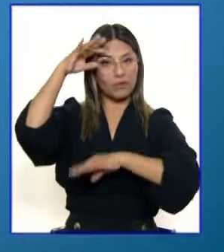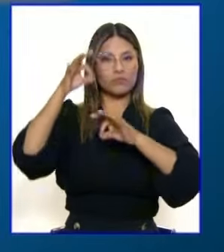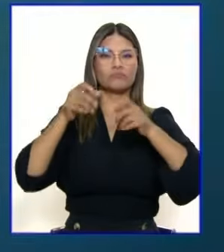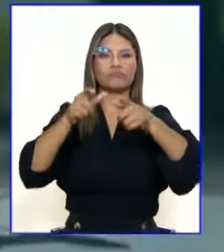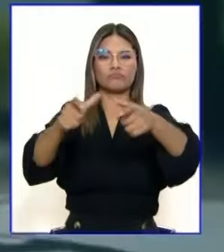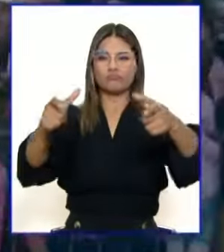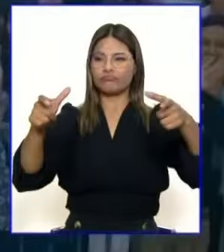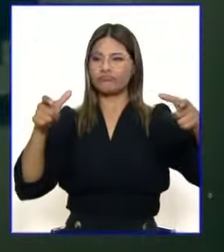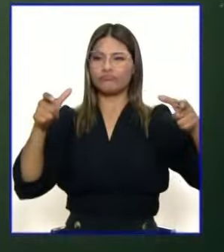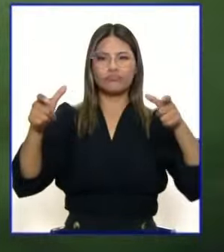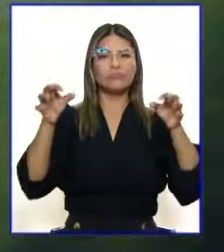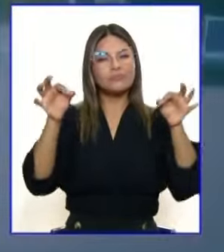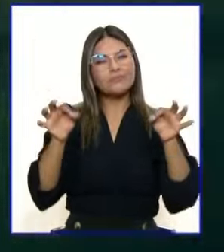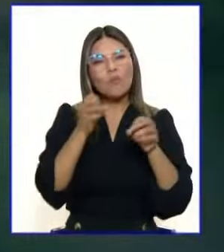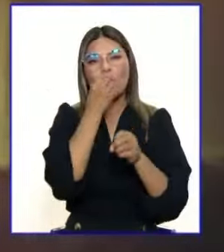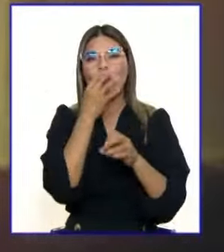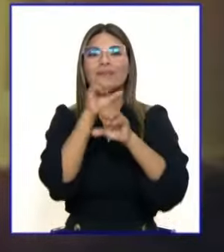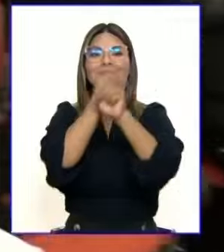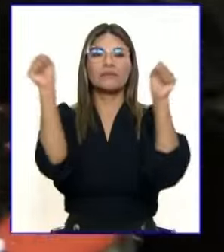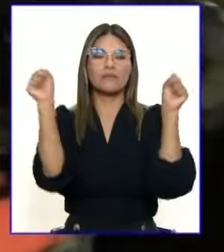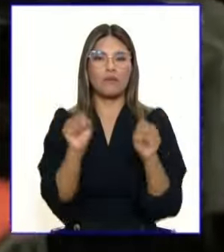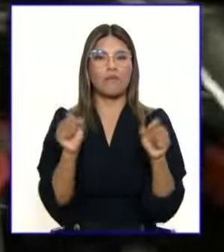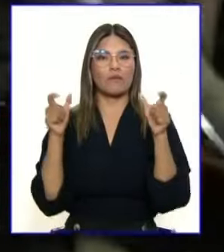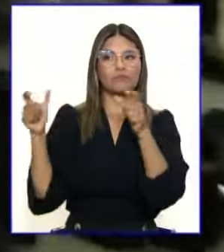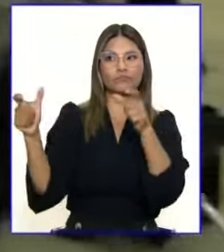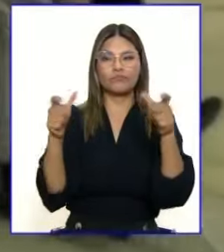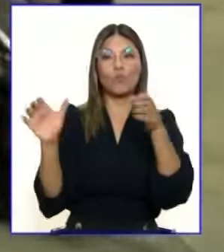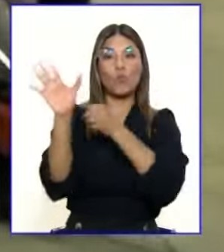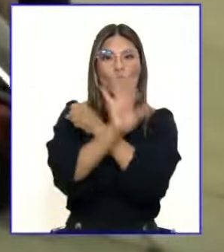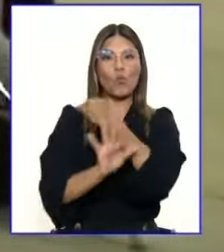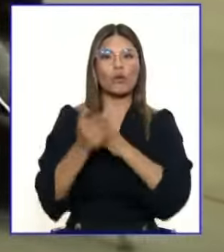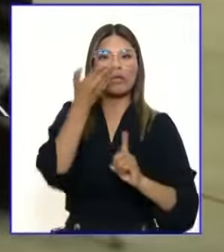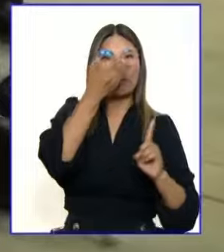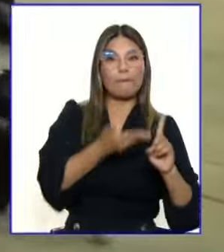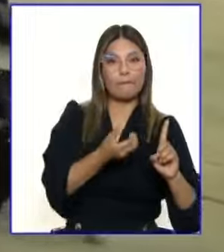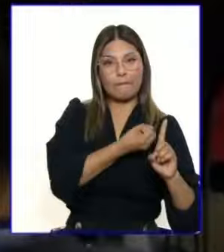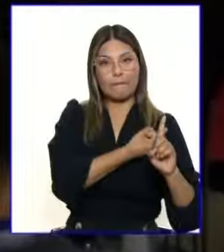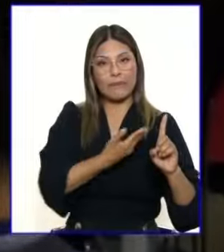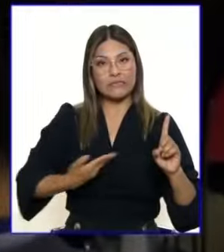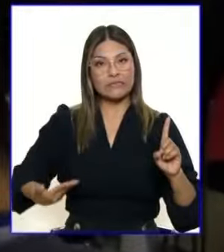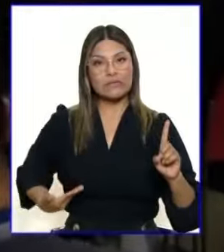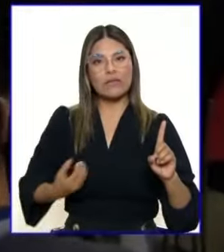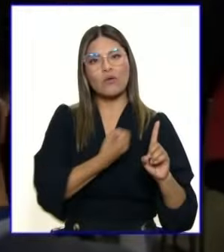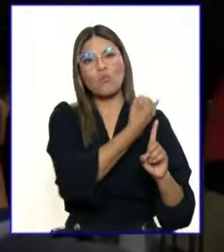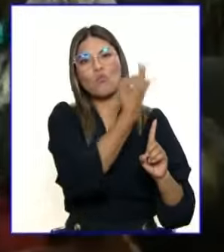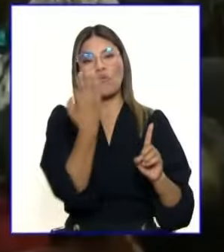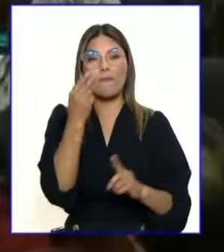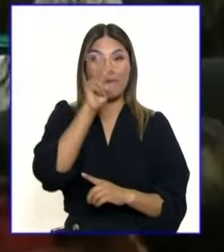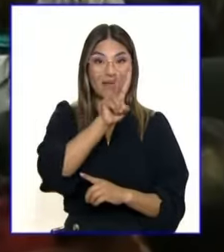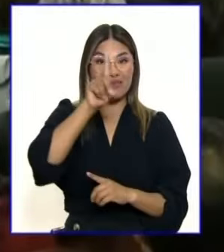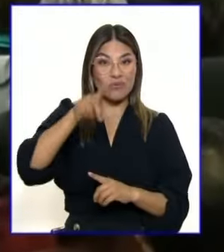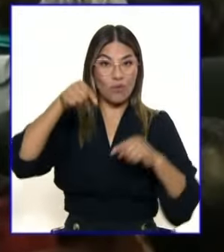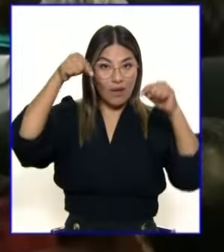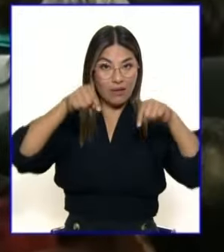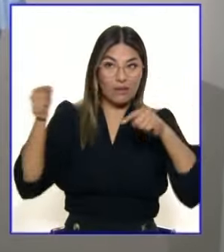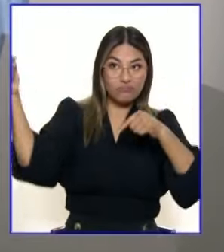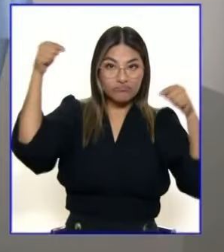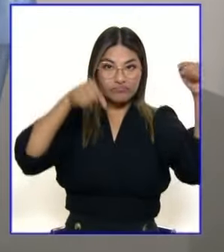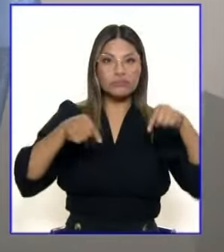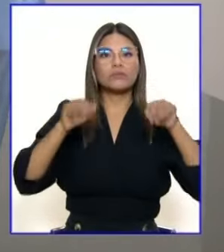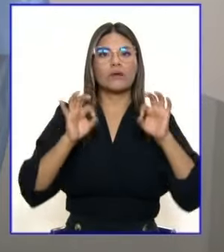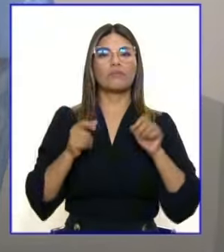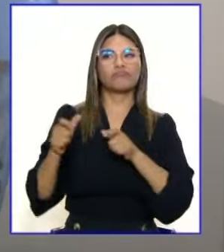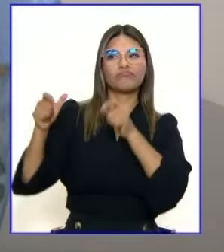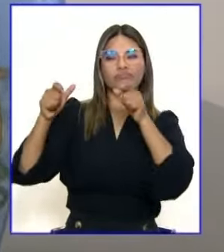seguridad operacional a fin de brindar protección a los líderes de las 21 economías que participarán en el foro